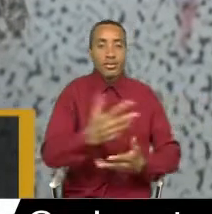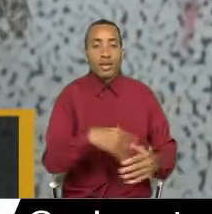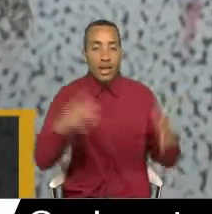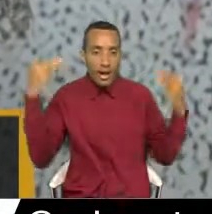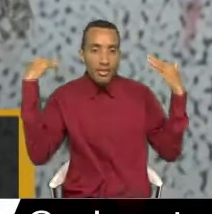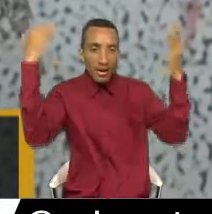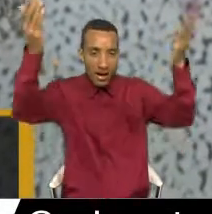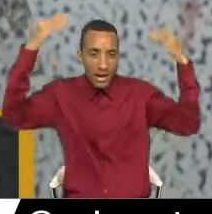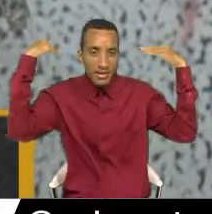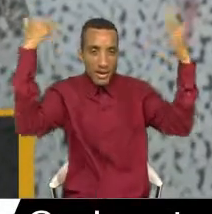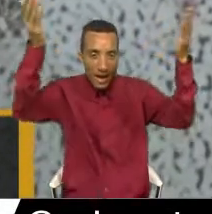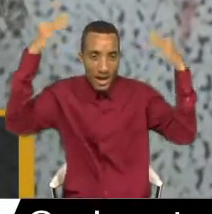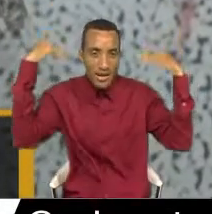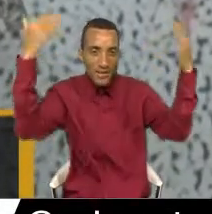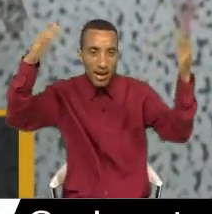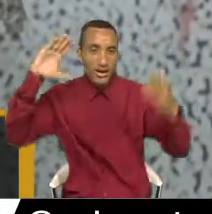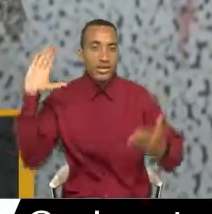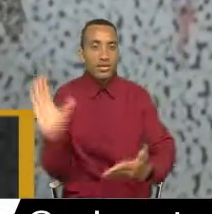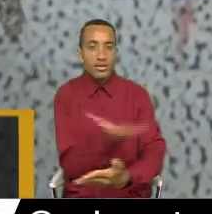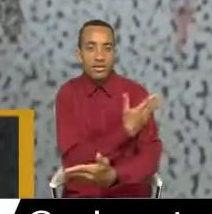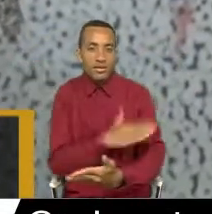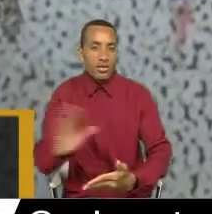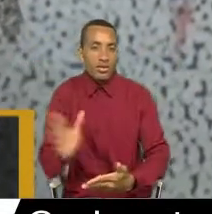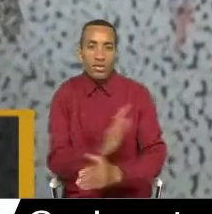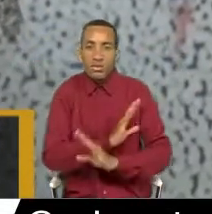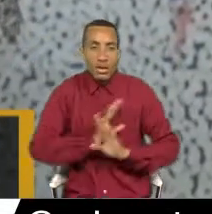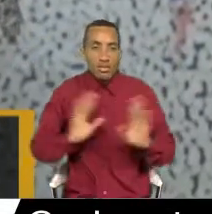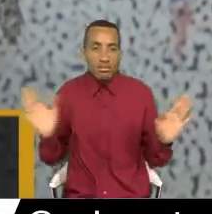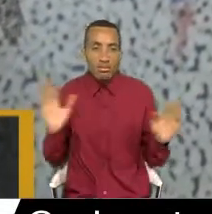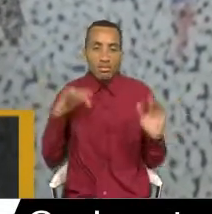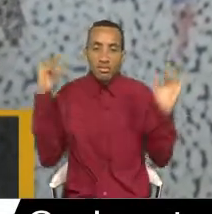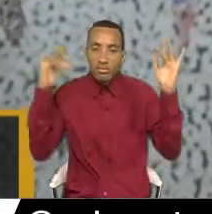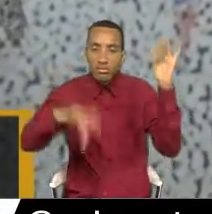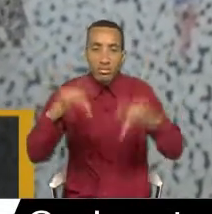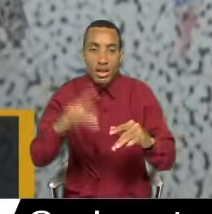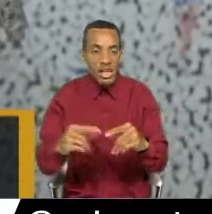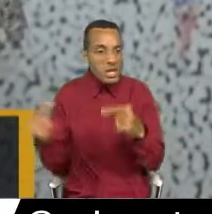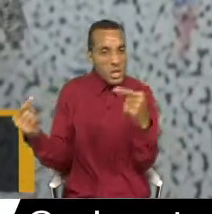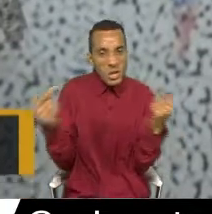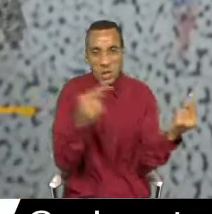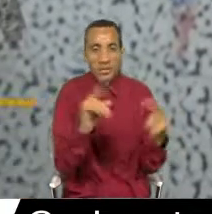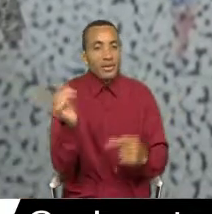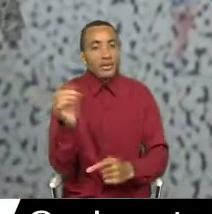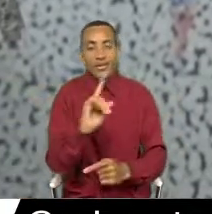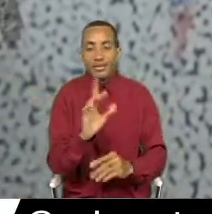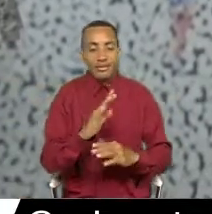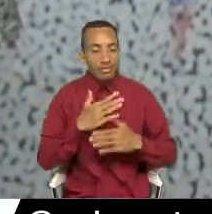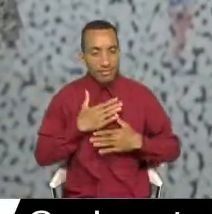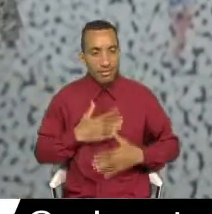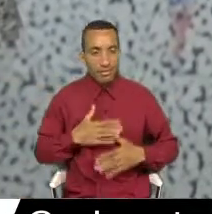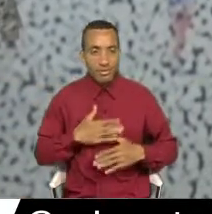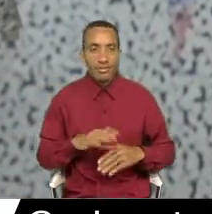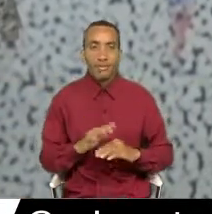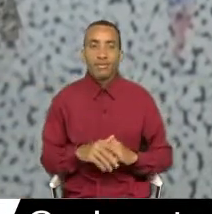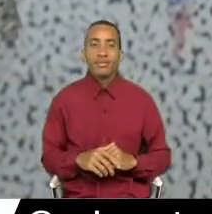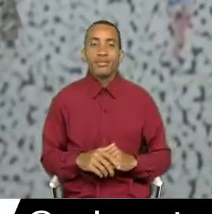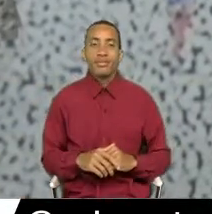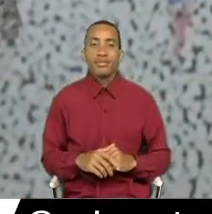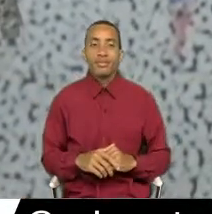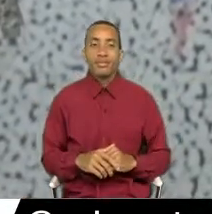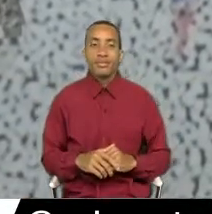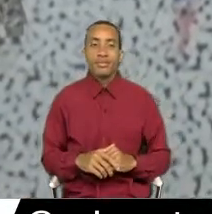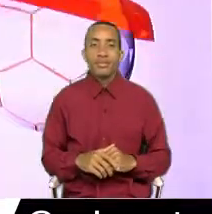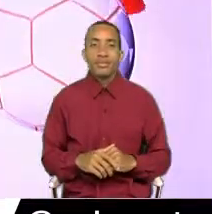vos, con canto, cero violencia y la mejor asistencia para este día martes, tanto como Alianza como para Millonarios.